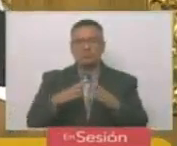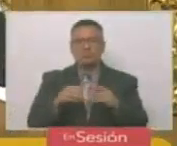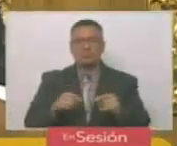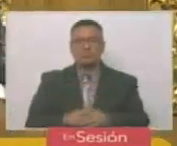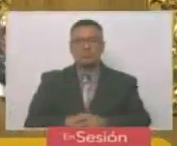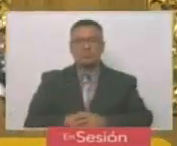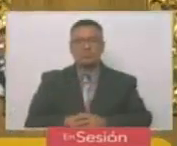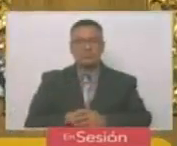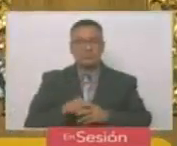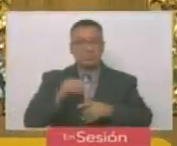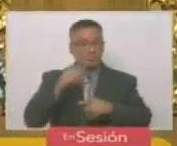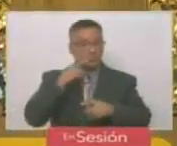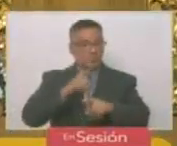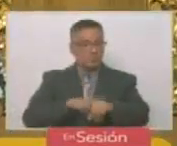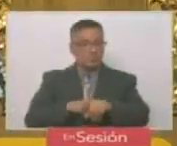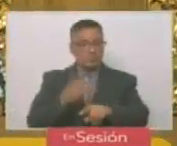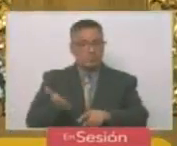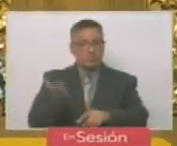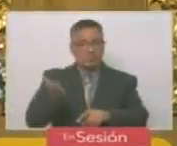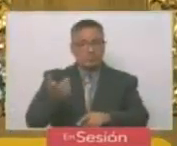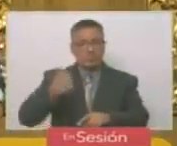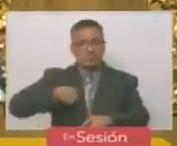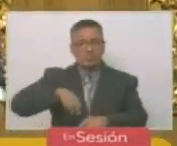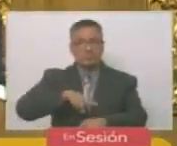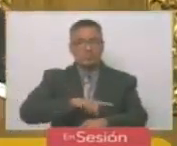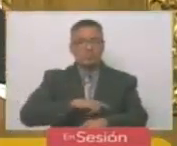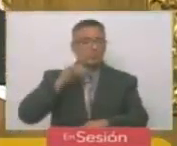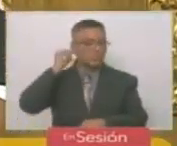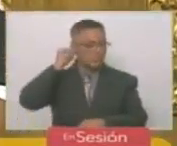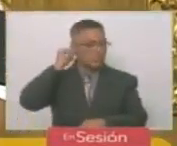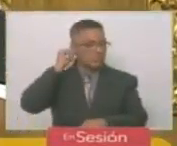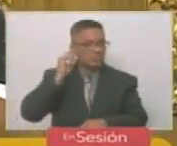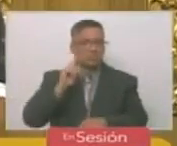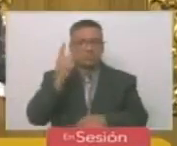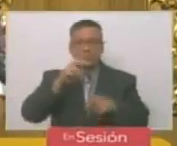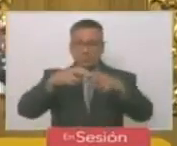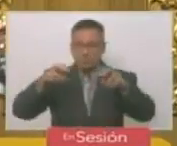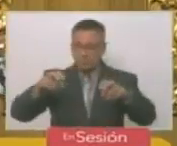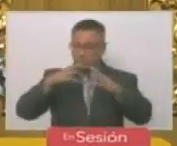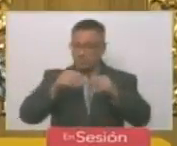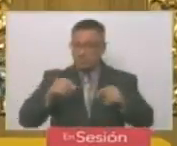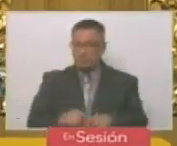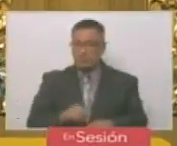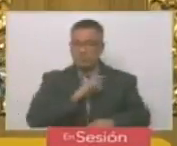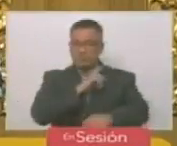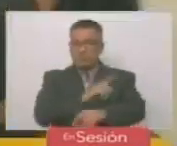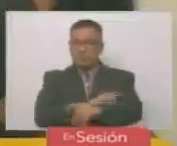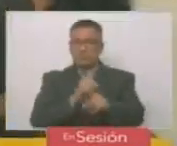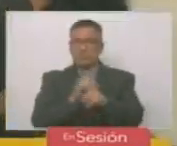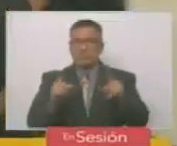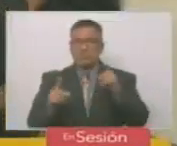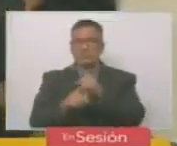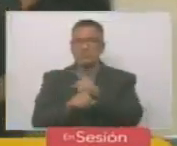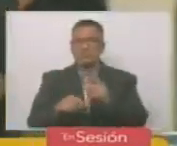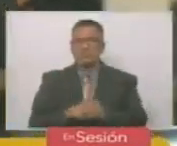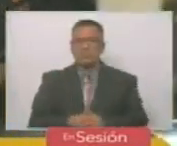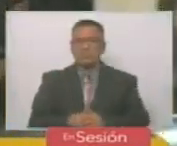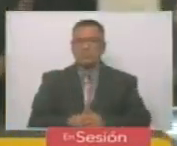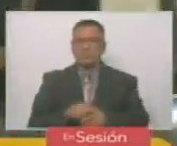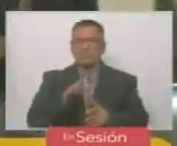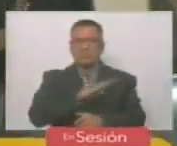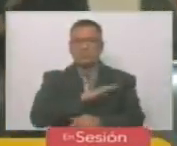se ocupó de temas fundamentales para las mujeres. Uno de los temas tan potente y transformador que desde su